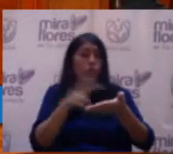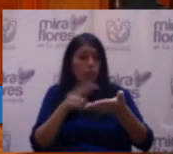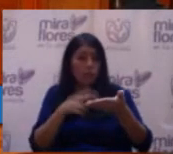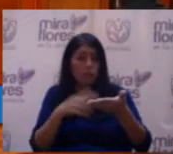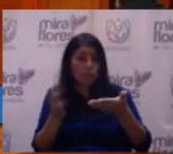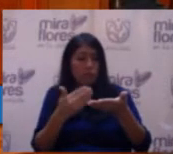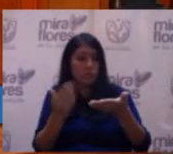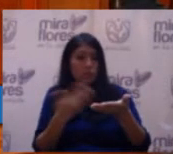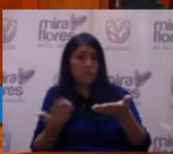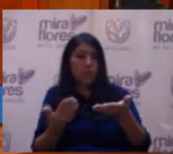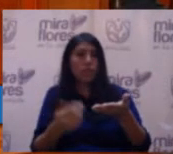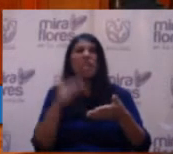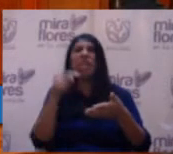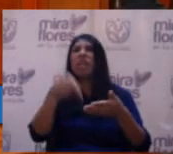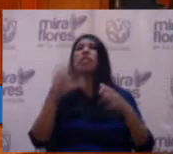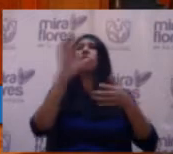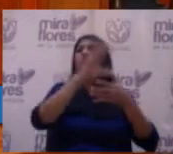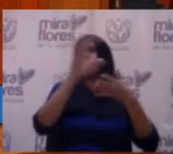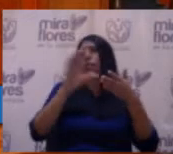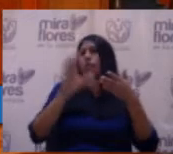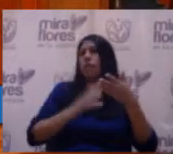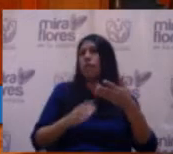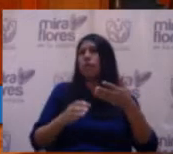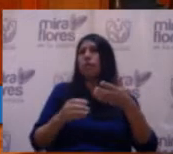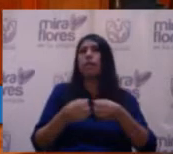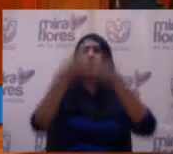la característica de informes, dictámenes y todas estas cosas.